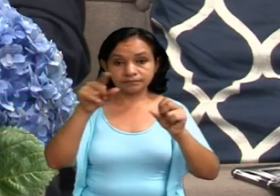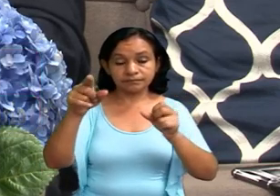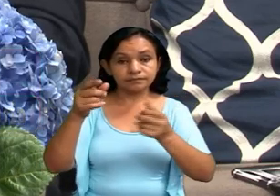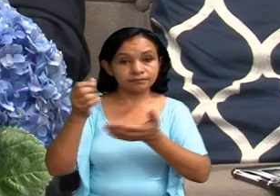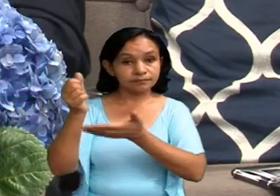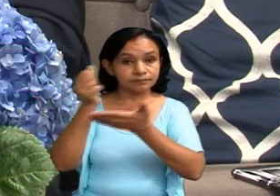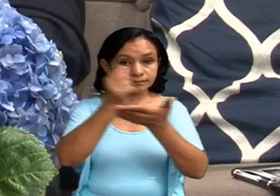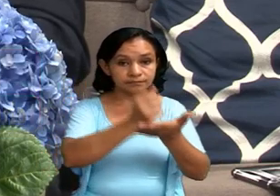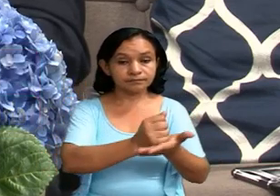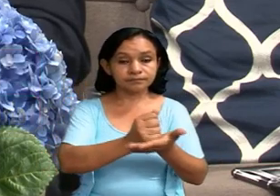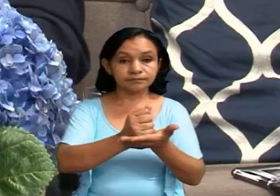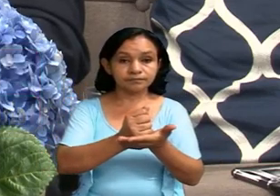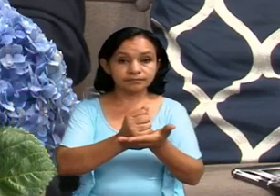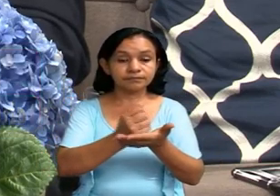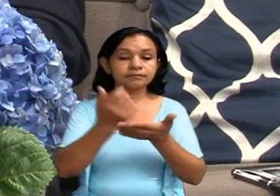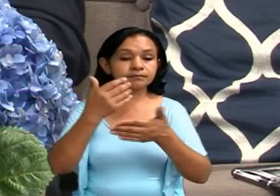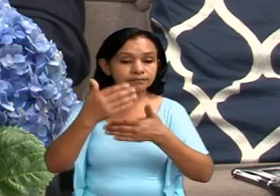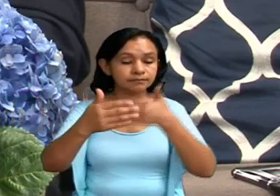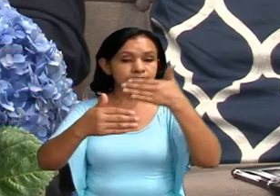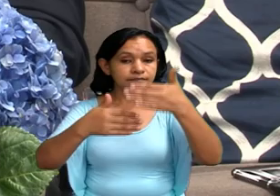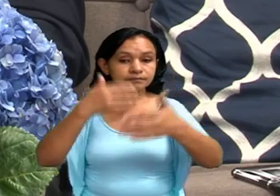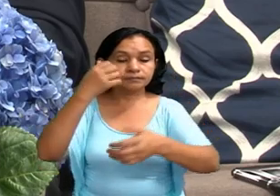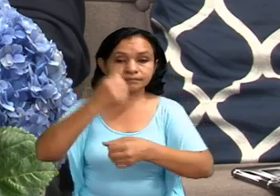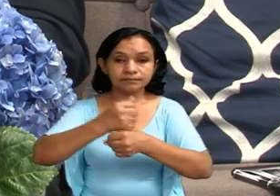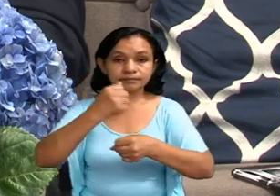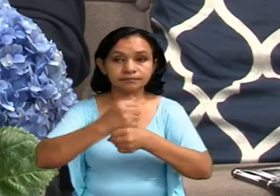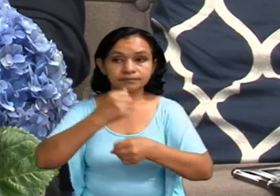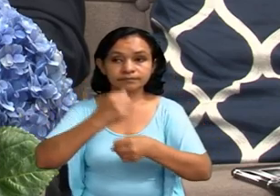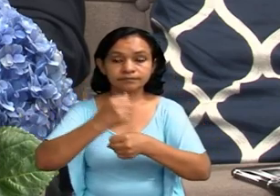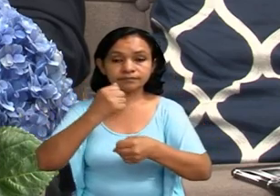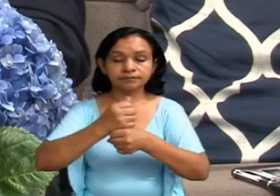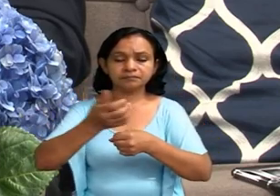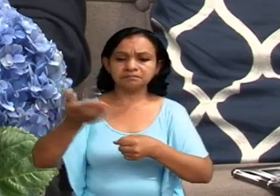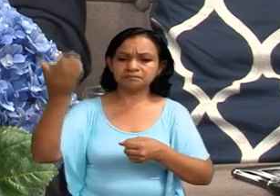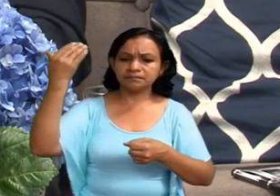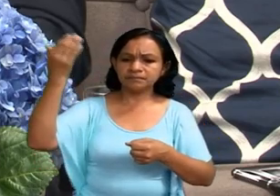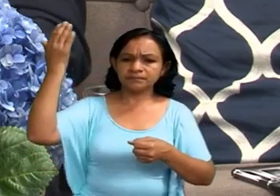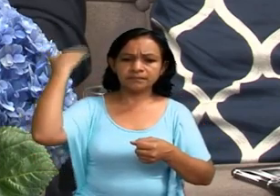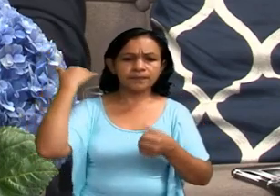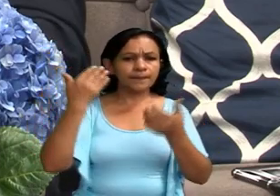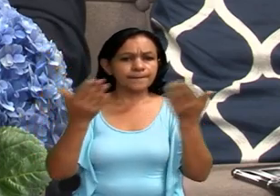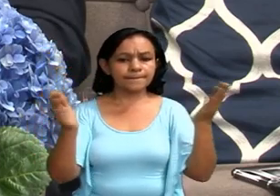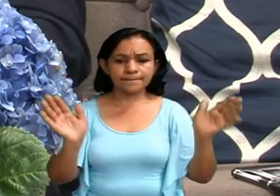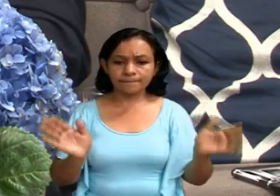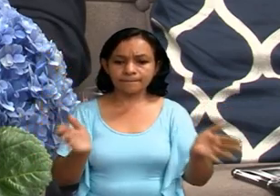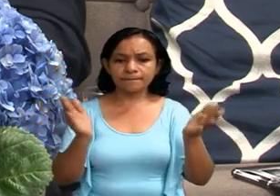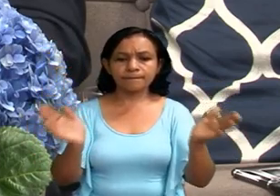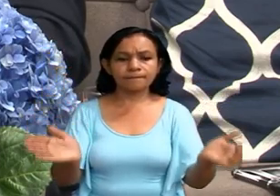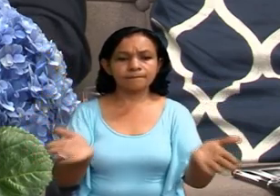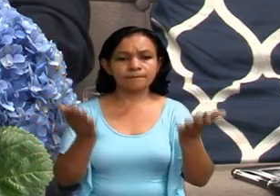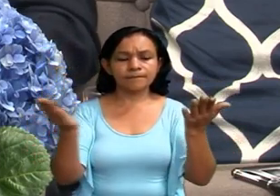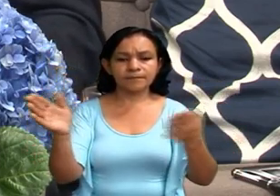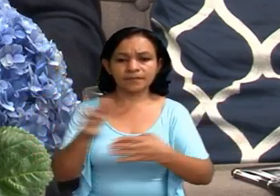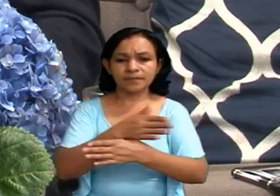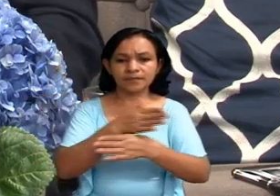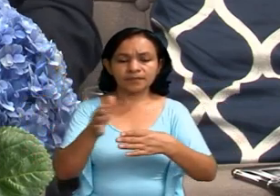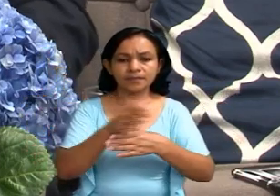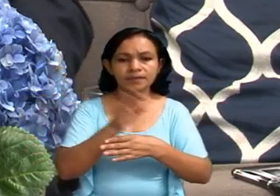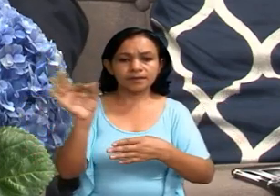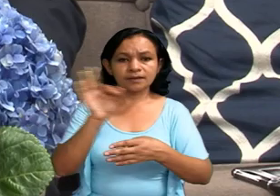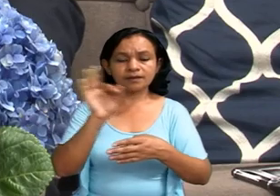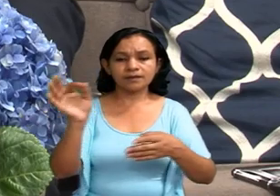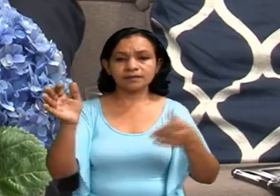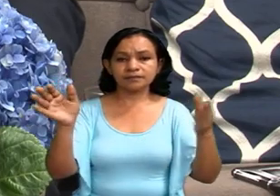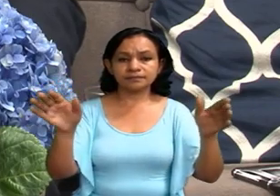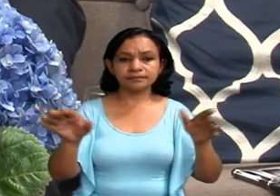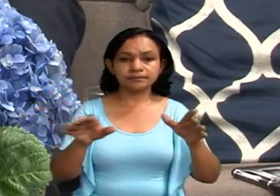que hemos venido trabajando, pues, desde hace mucho tiempo promoviendo las diferentes manifestaciones